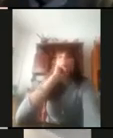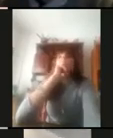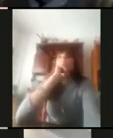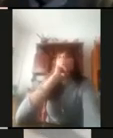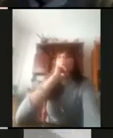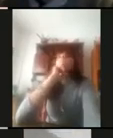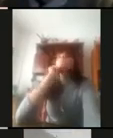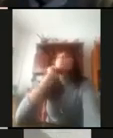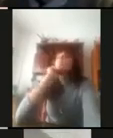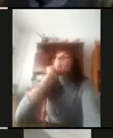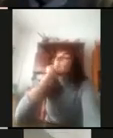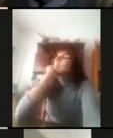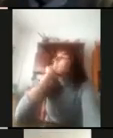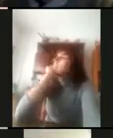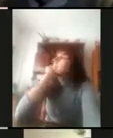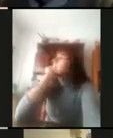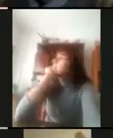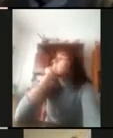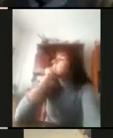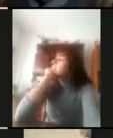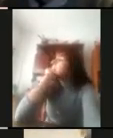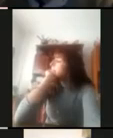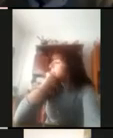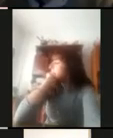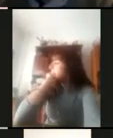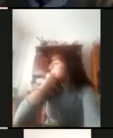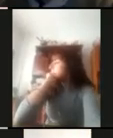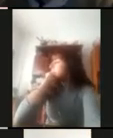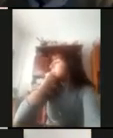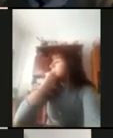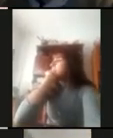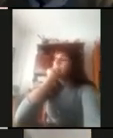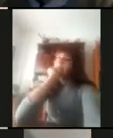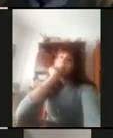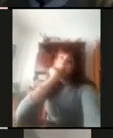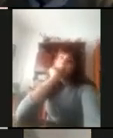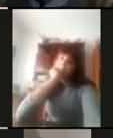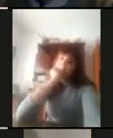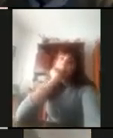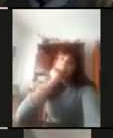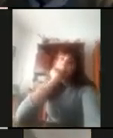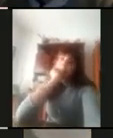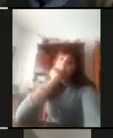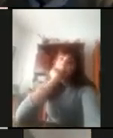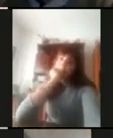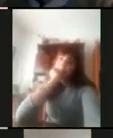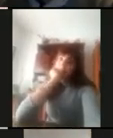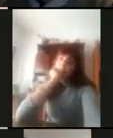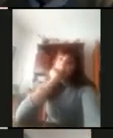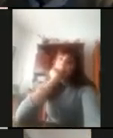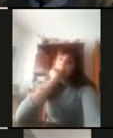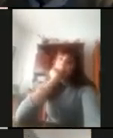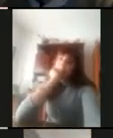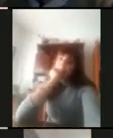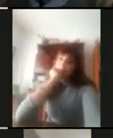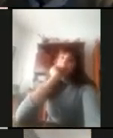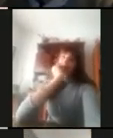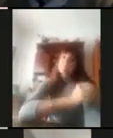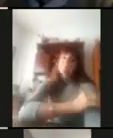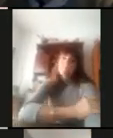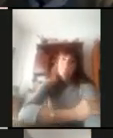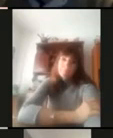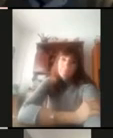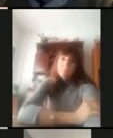el empleado canavesi el que envía el telegrama en junio 18 1918 juventud